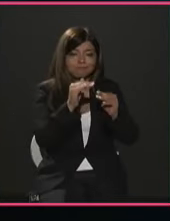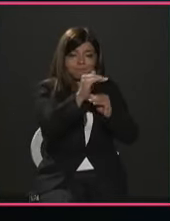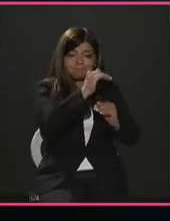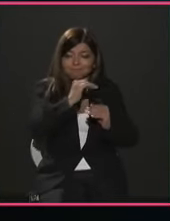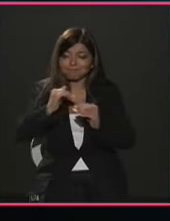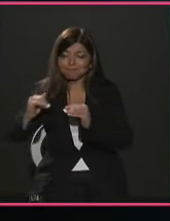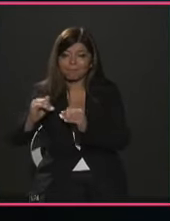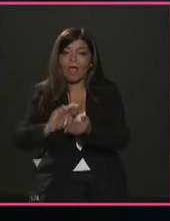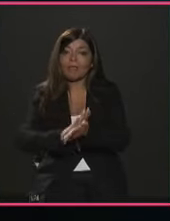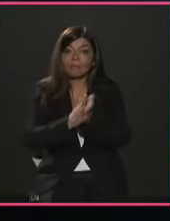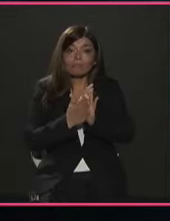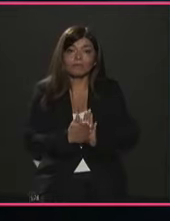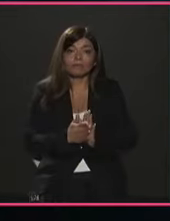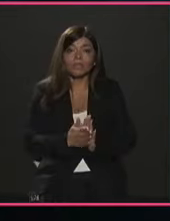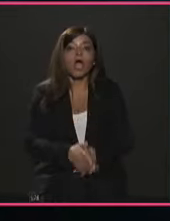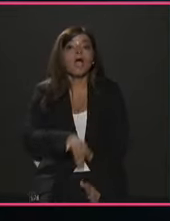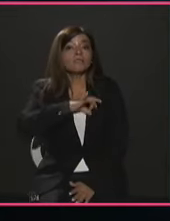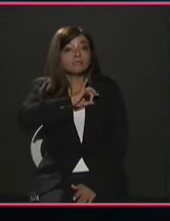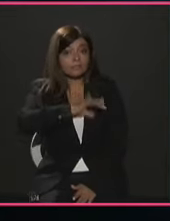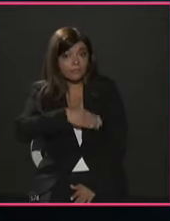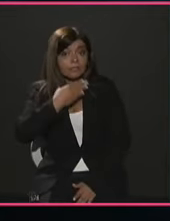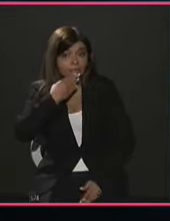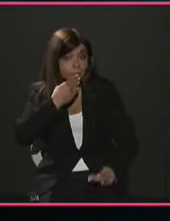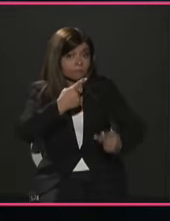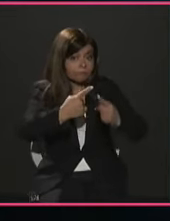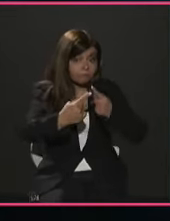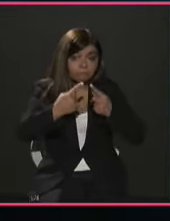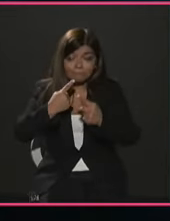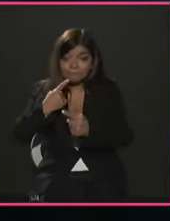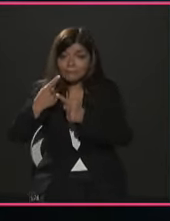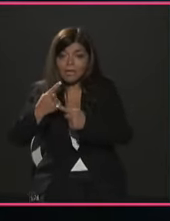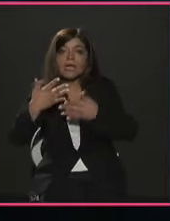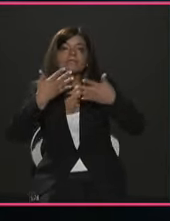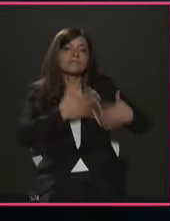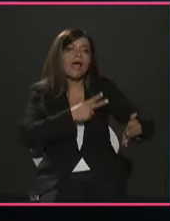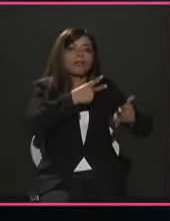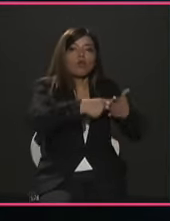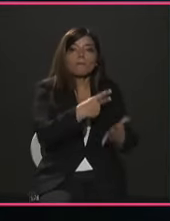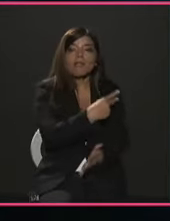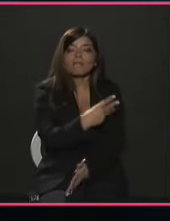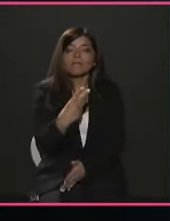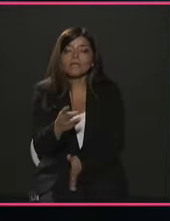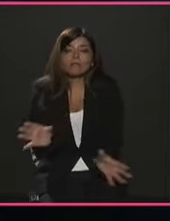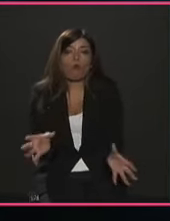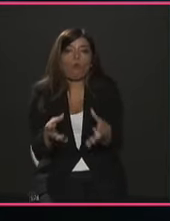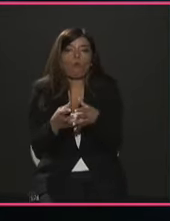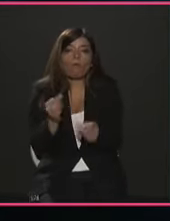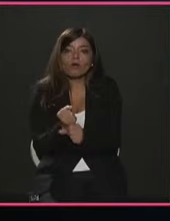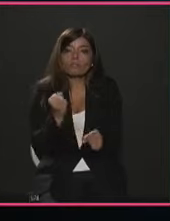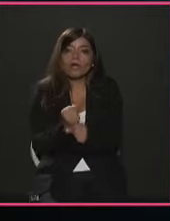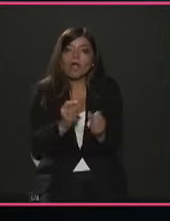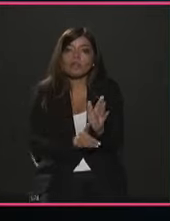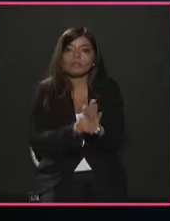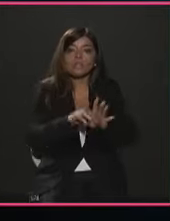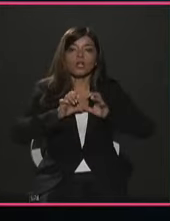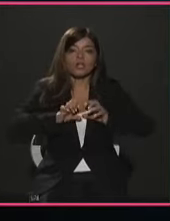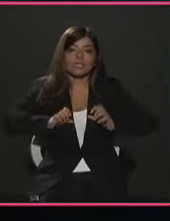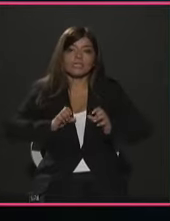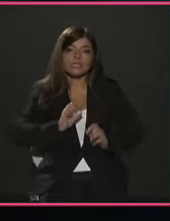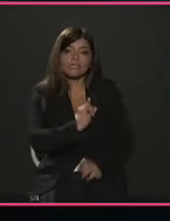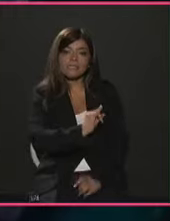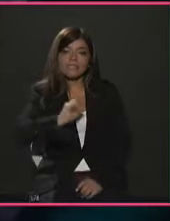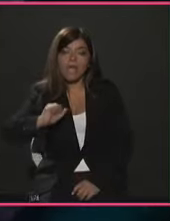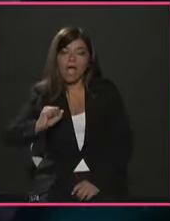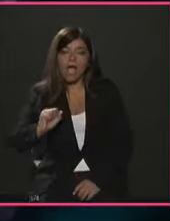multilateral Chile no es ajeno a esa discusión como les contaba el 2023 se creó un grupo de trabajo para el desarrollo ético de la ia que